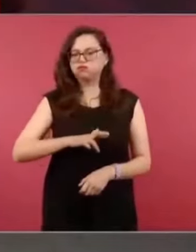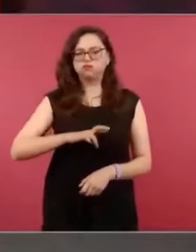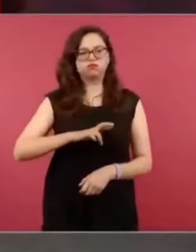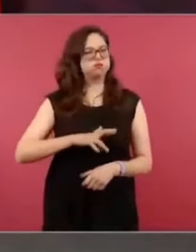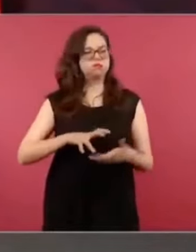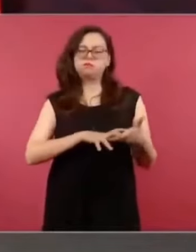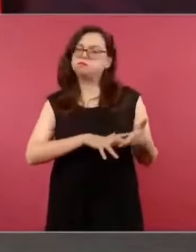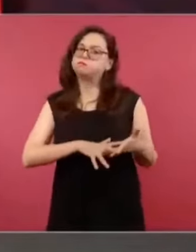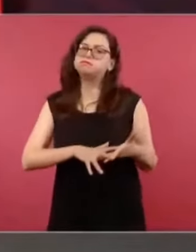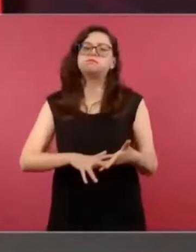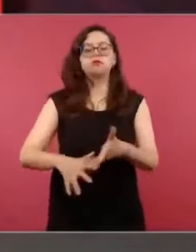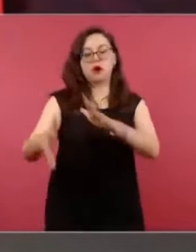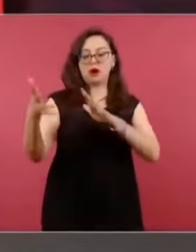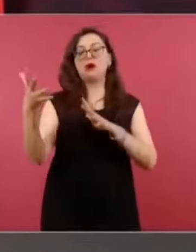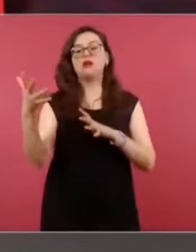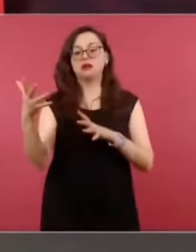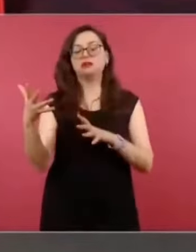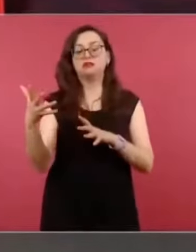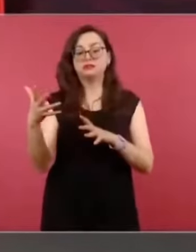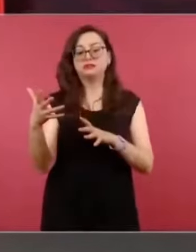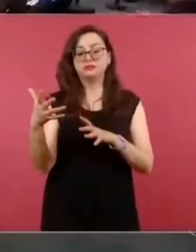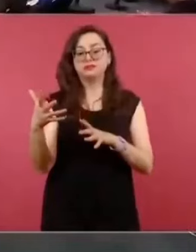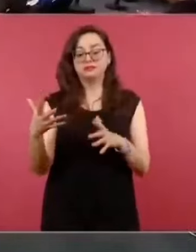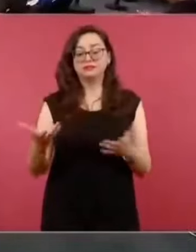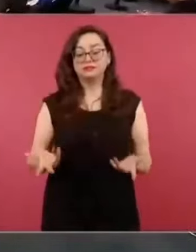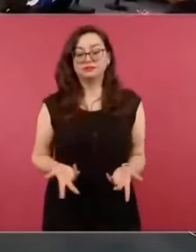camino de las conductas antisociales muchas veces.